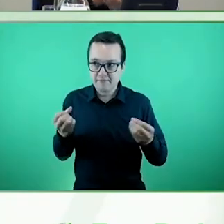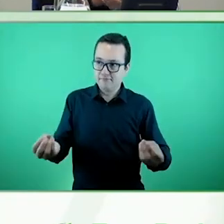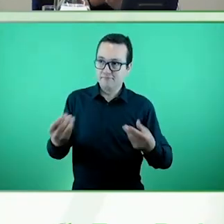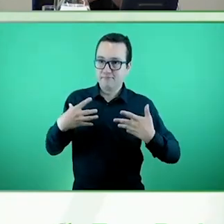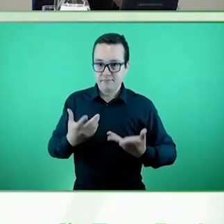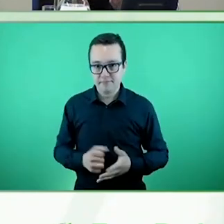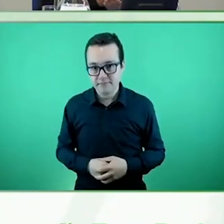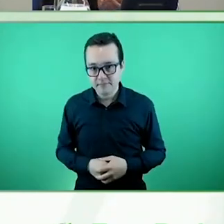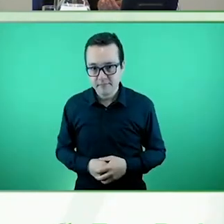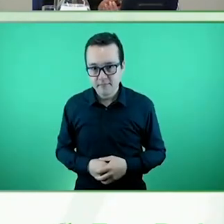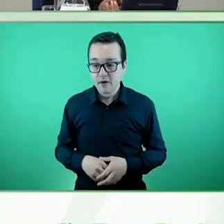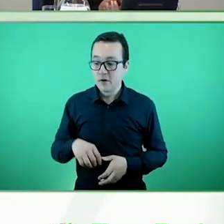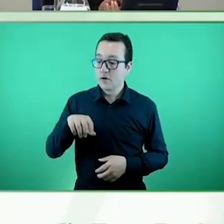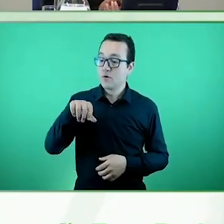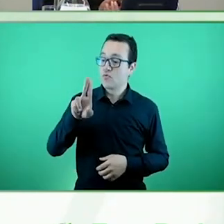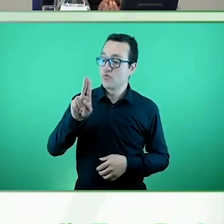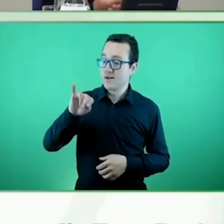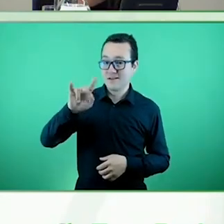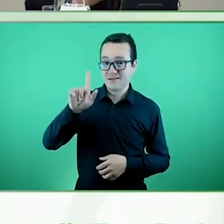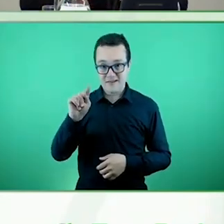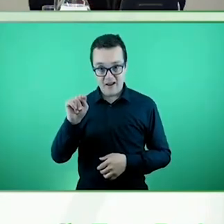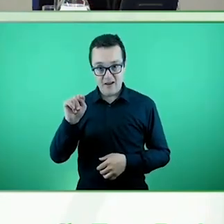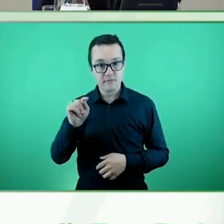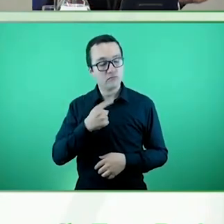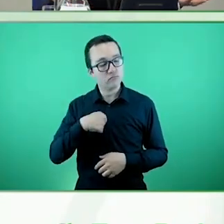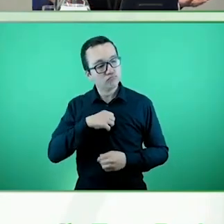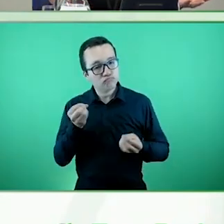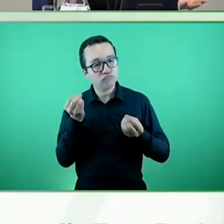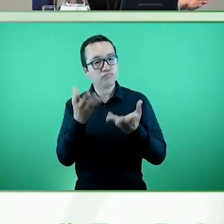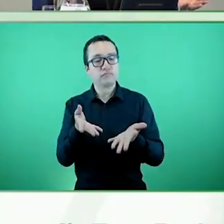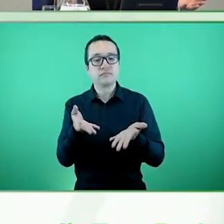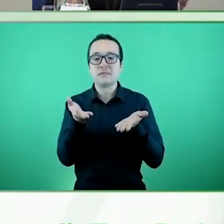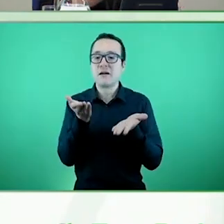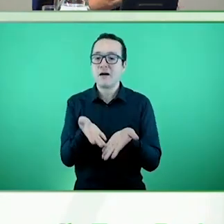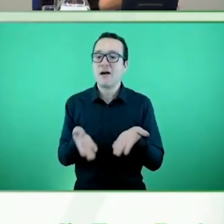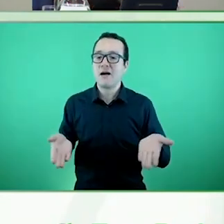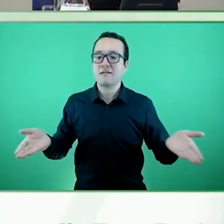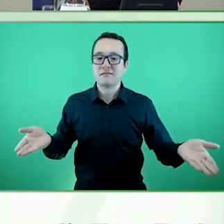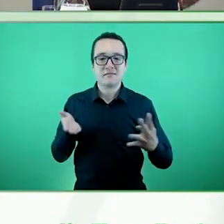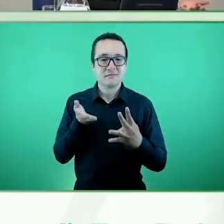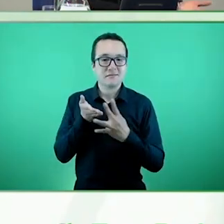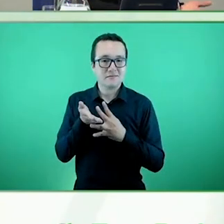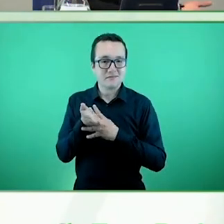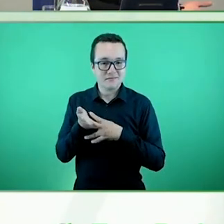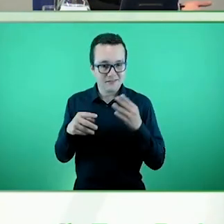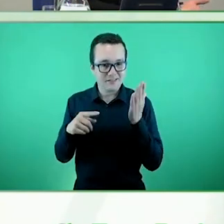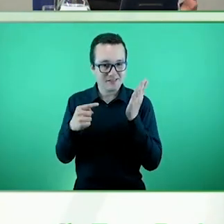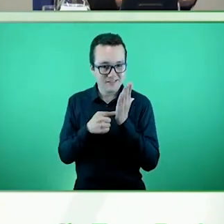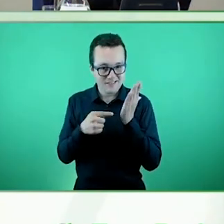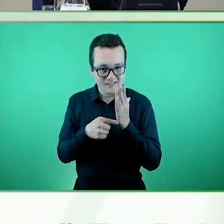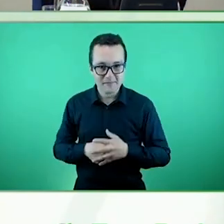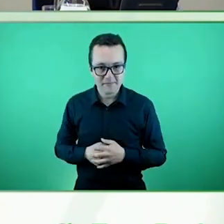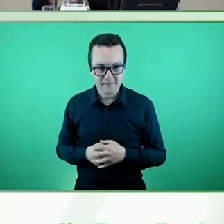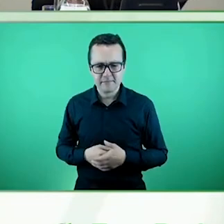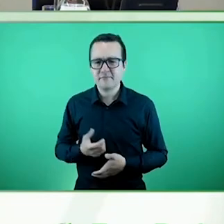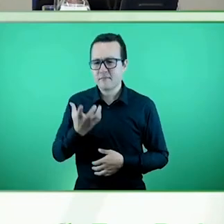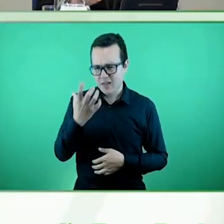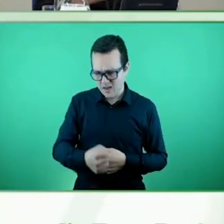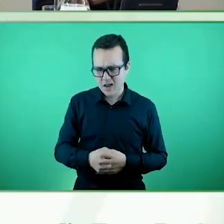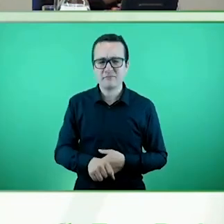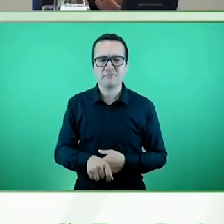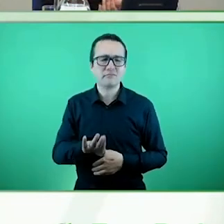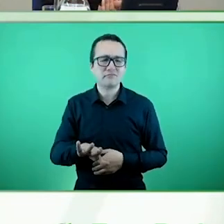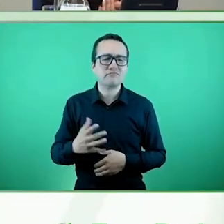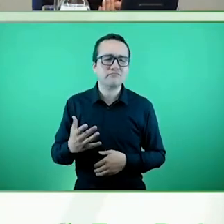recursos tenemos para accesibilidad de las TIC y llevar algunos de estos casos, algunas de las historias de éxito que ya